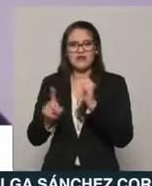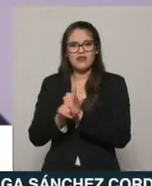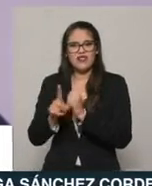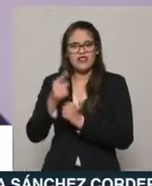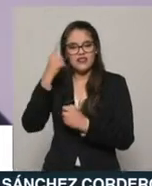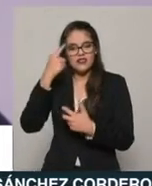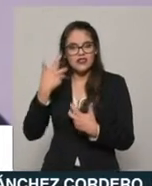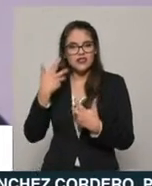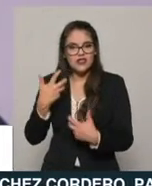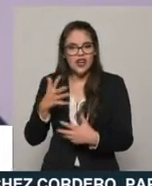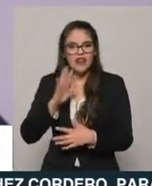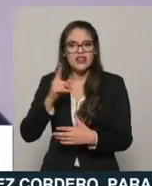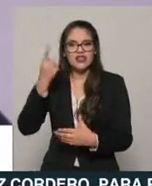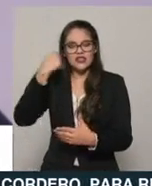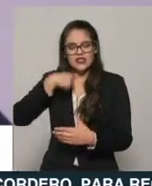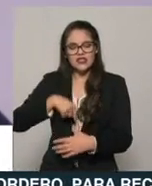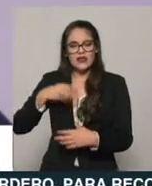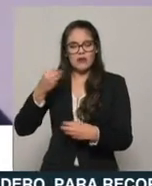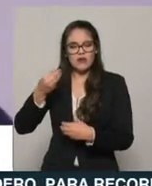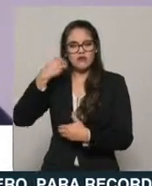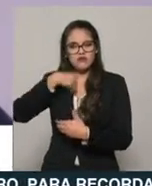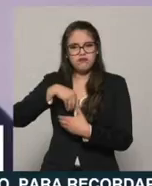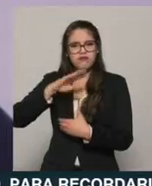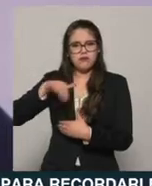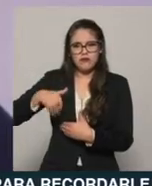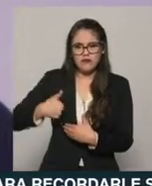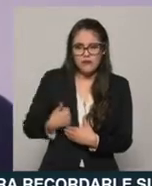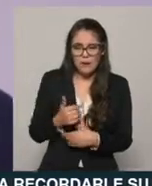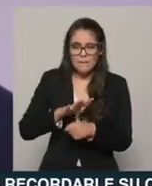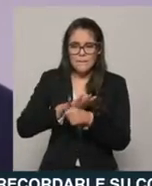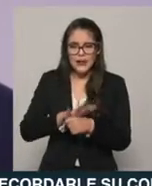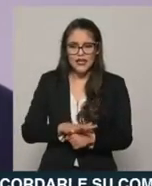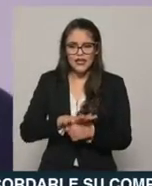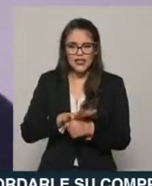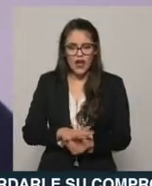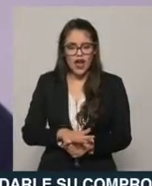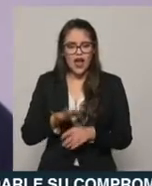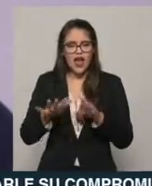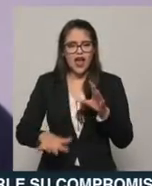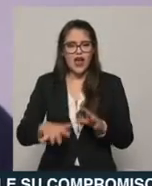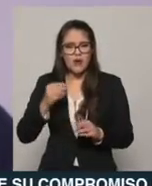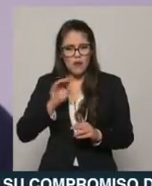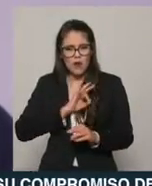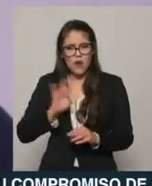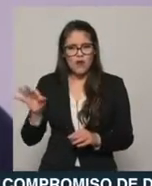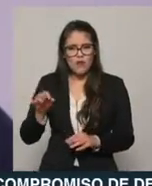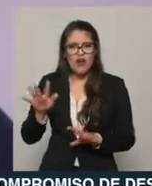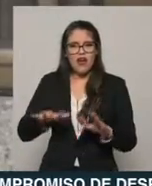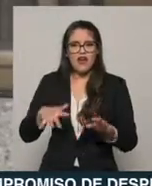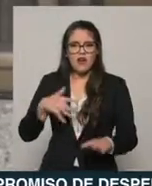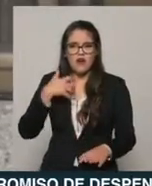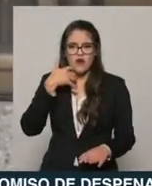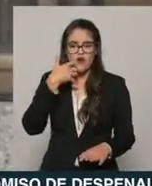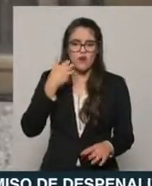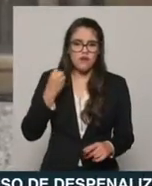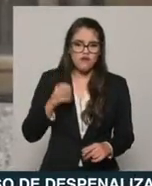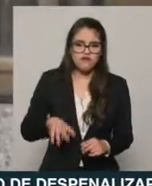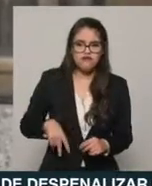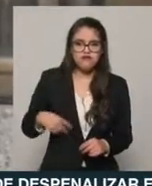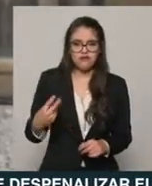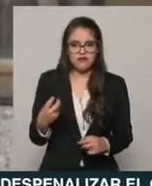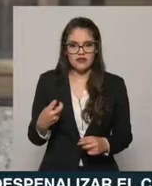Donde el policía se acumula demasiado estrés, hay una alta probabilidad que empiece a abusar del uso de la fuerza.